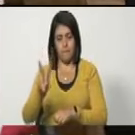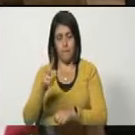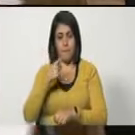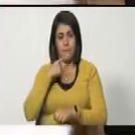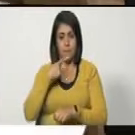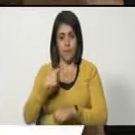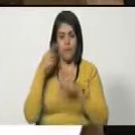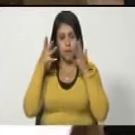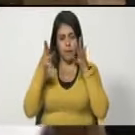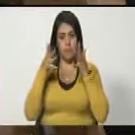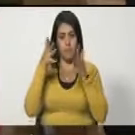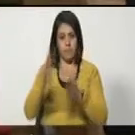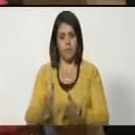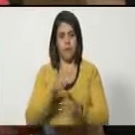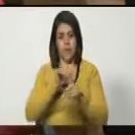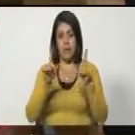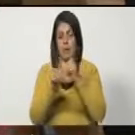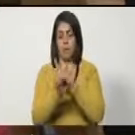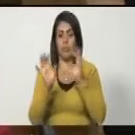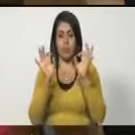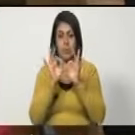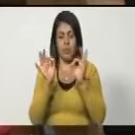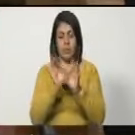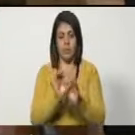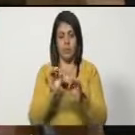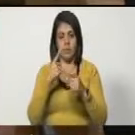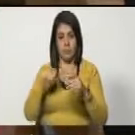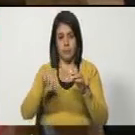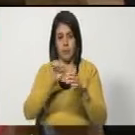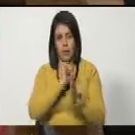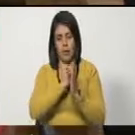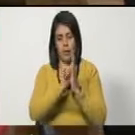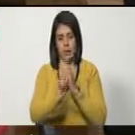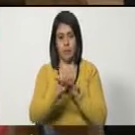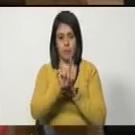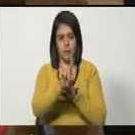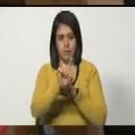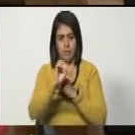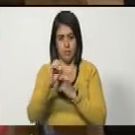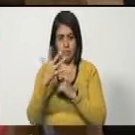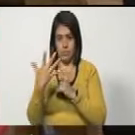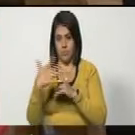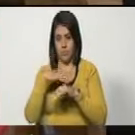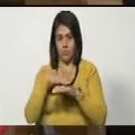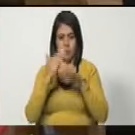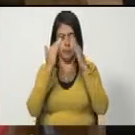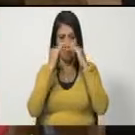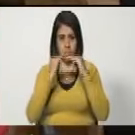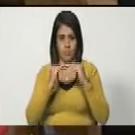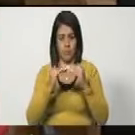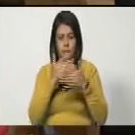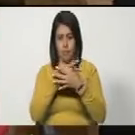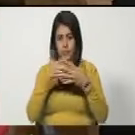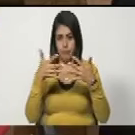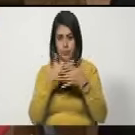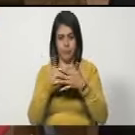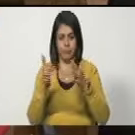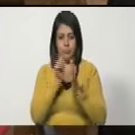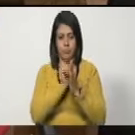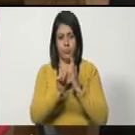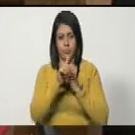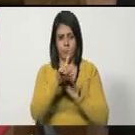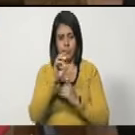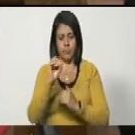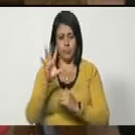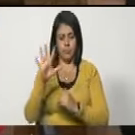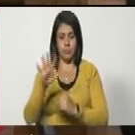242º. Se sugiere aprobar sin modificación el contenido del artículo 105, el cual queda redactado en los siguientes términos.